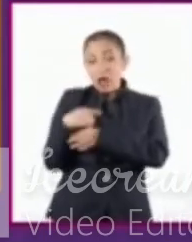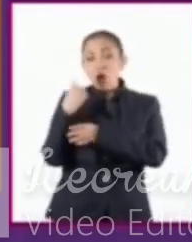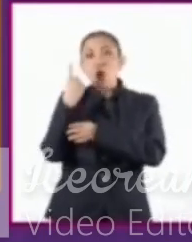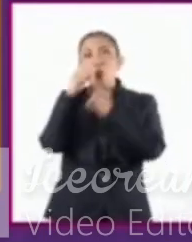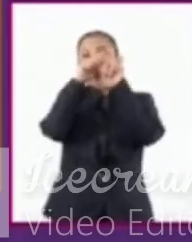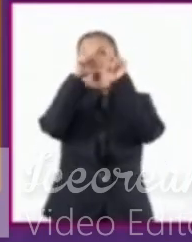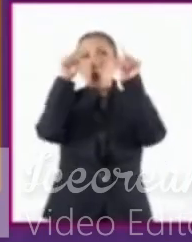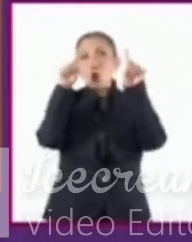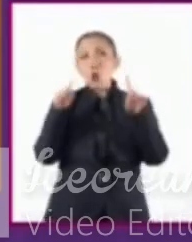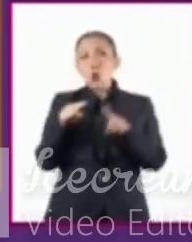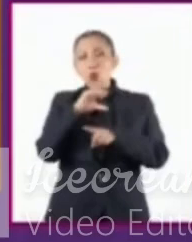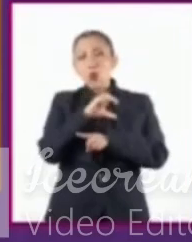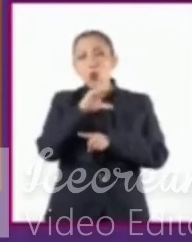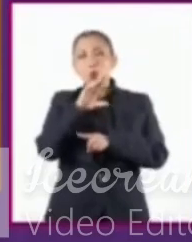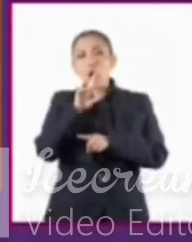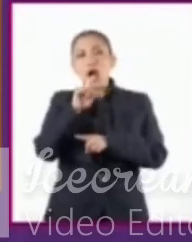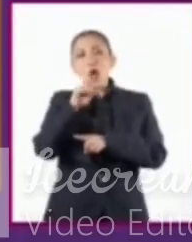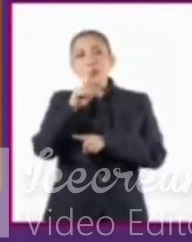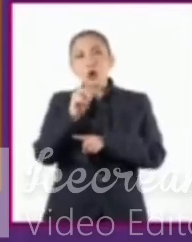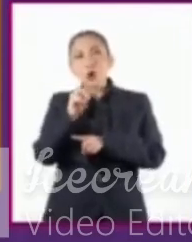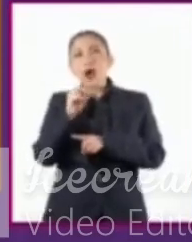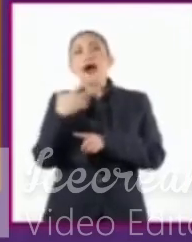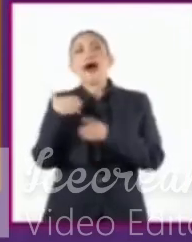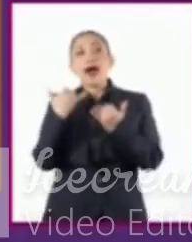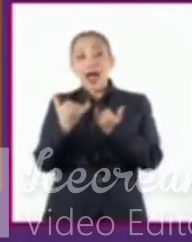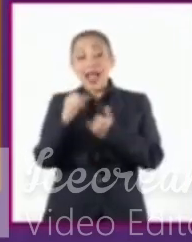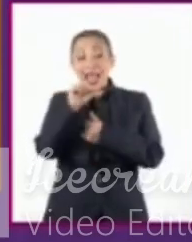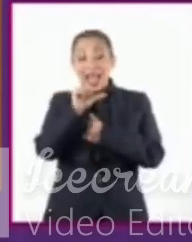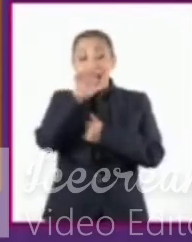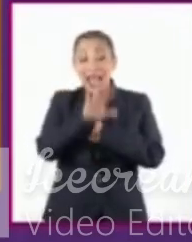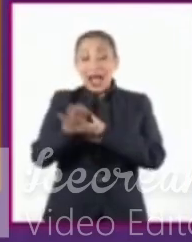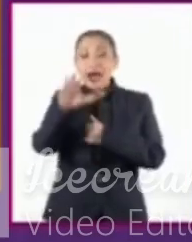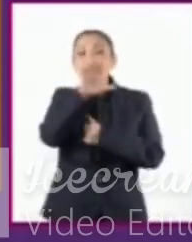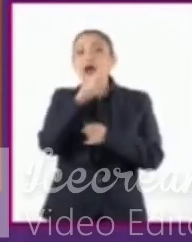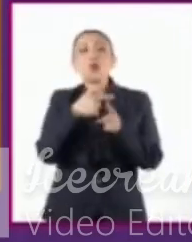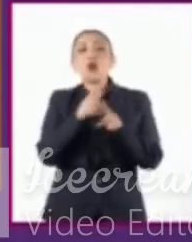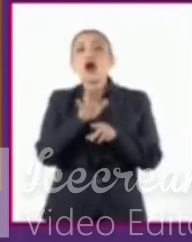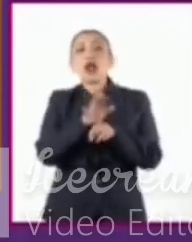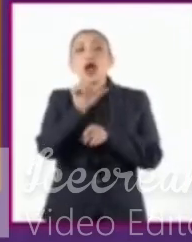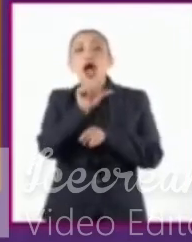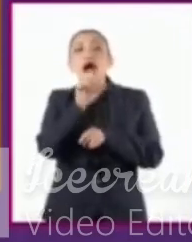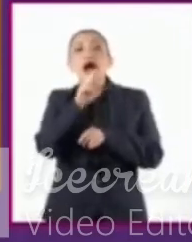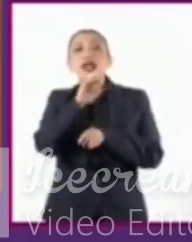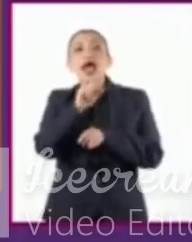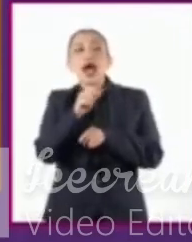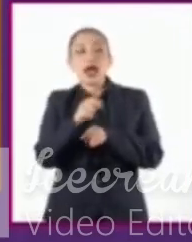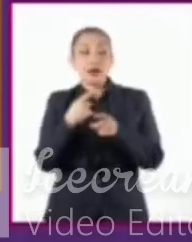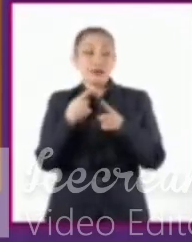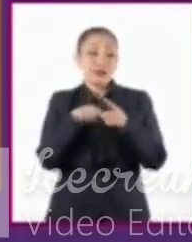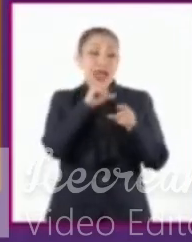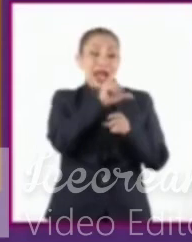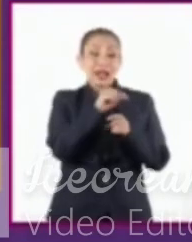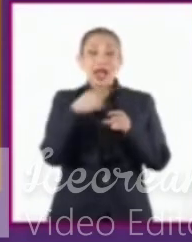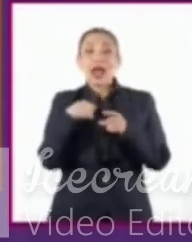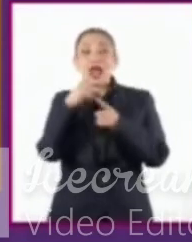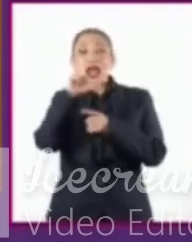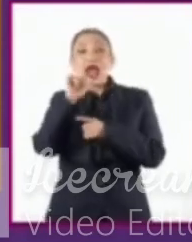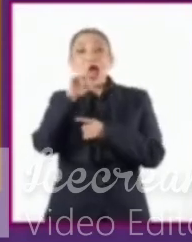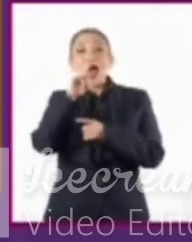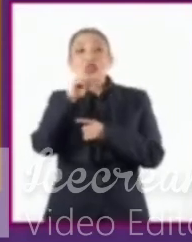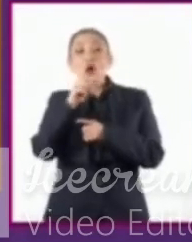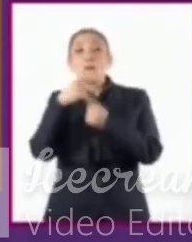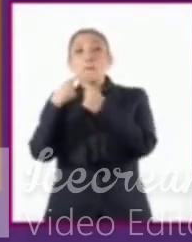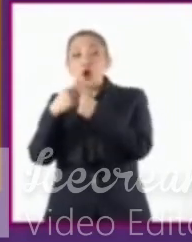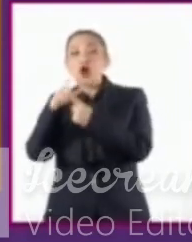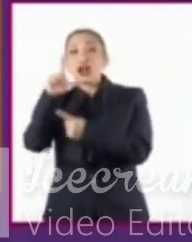cuadrado, recuerda que para obtener el área de ese cuadrado, solo debemos multiplicar lado por lado, es